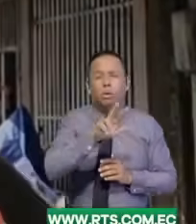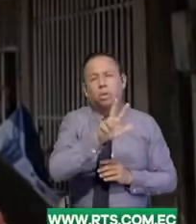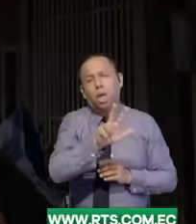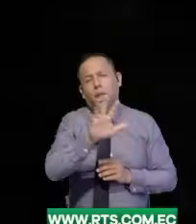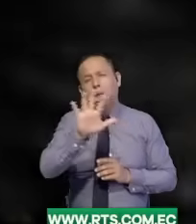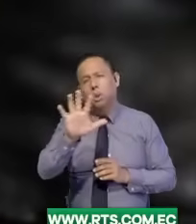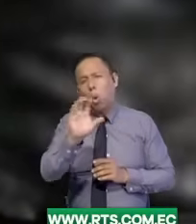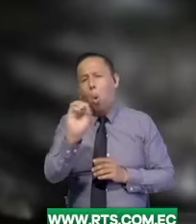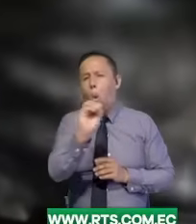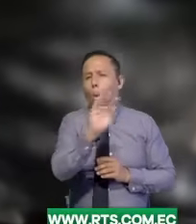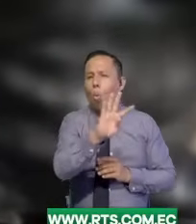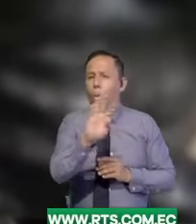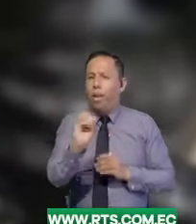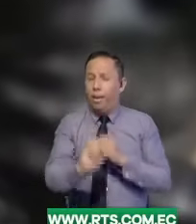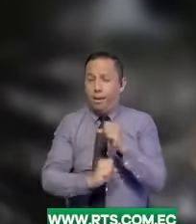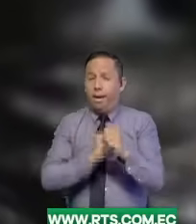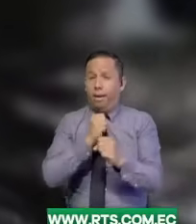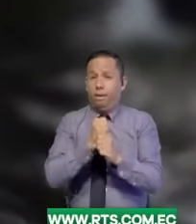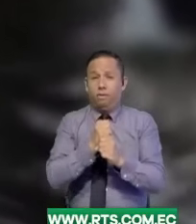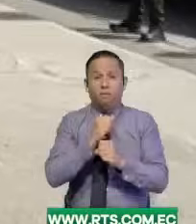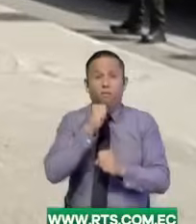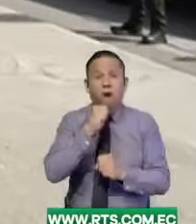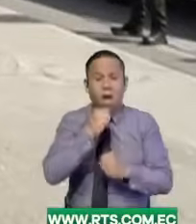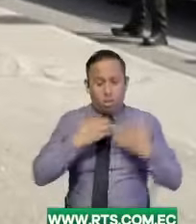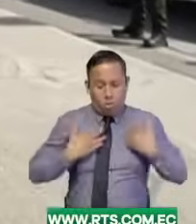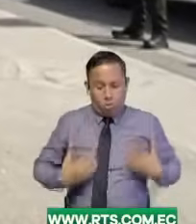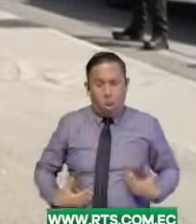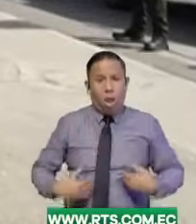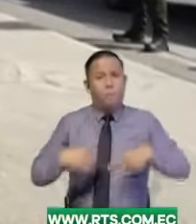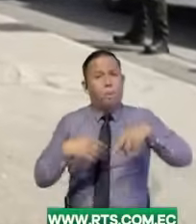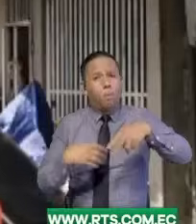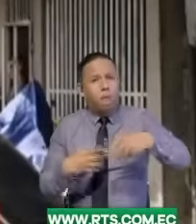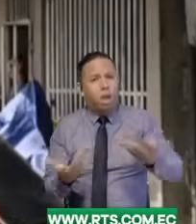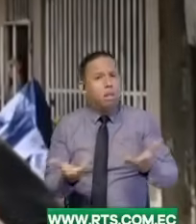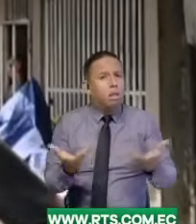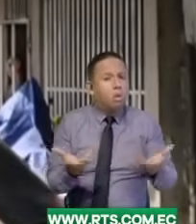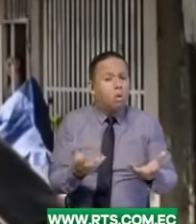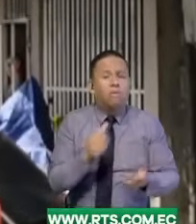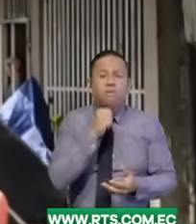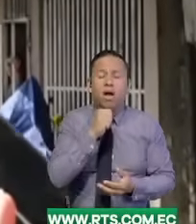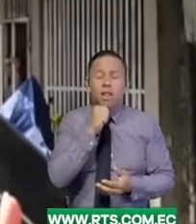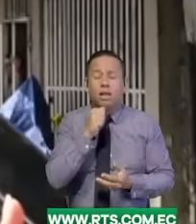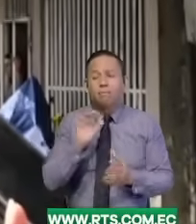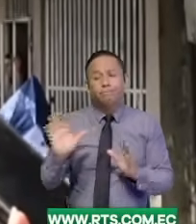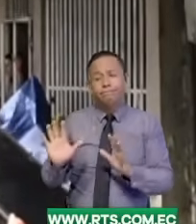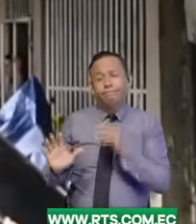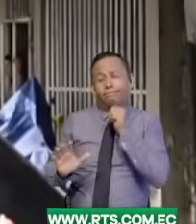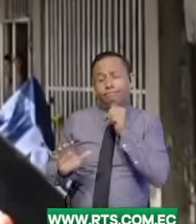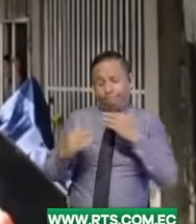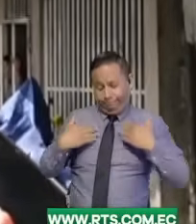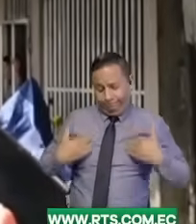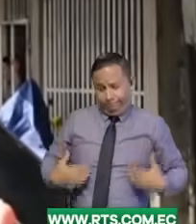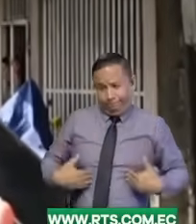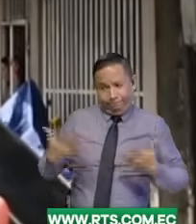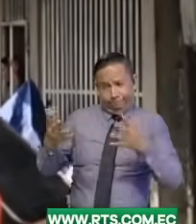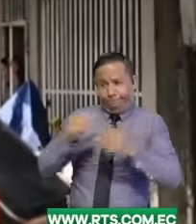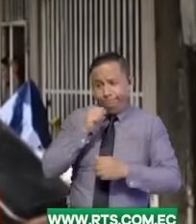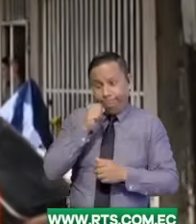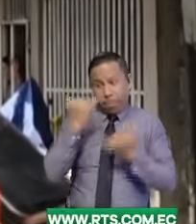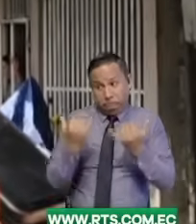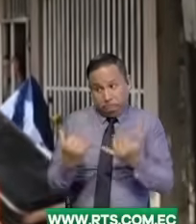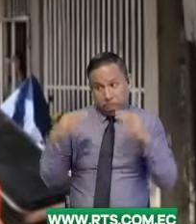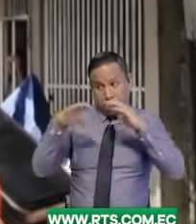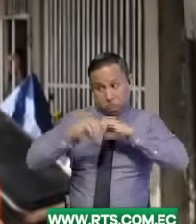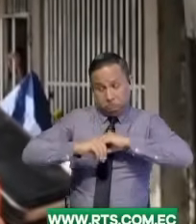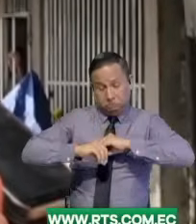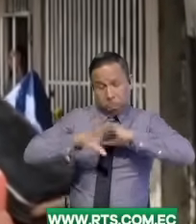35-40 años. Todavía no encuentran las otras partes del cuerpo descuartizado. No, el dorso no. Ya en el transcurso del día,